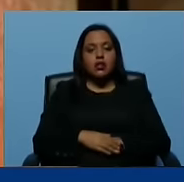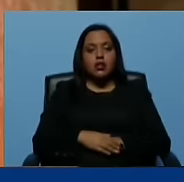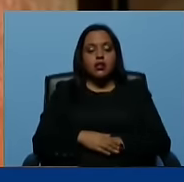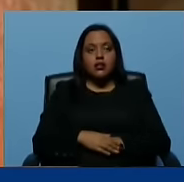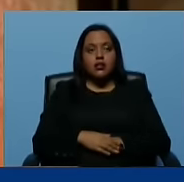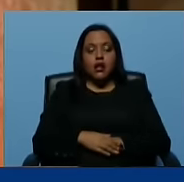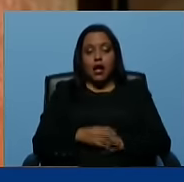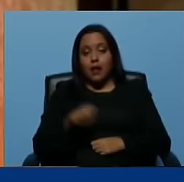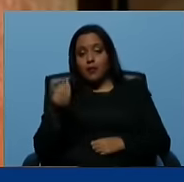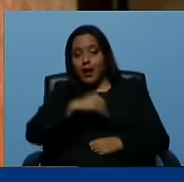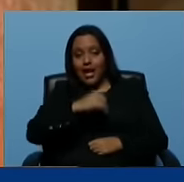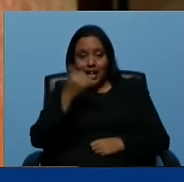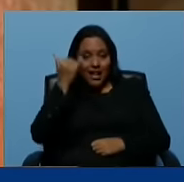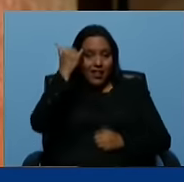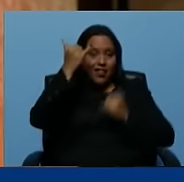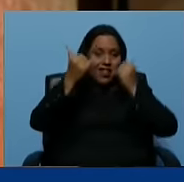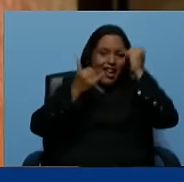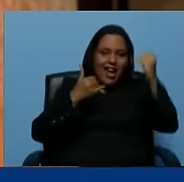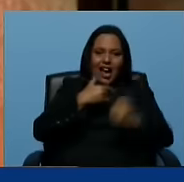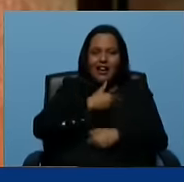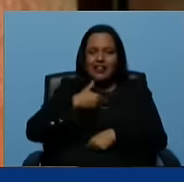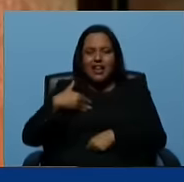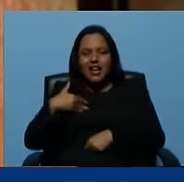amplifican las opiniones que quieren